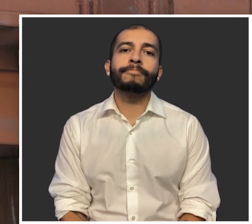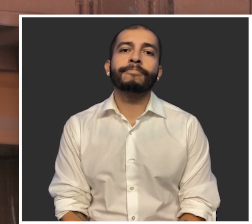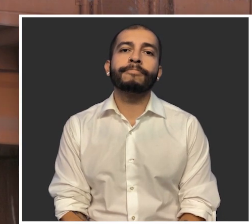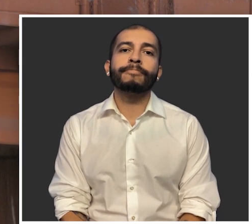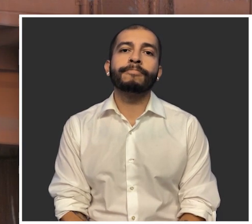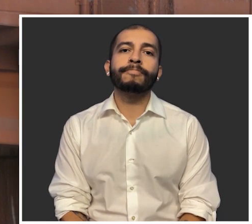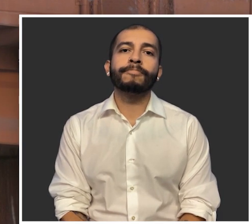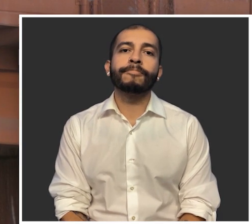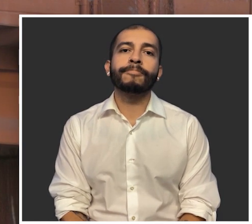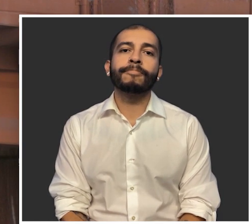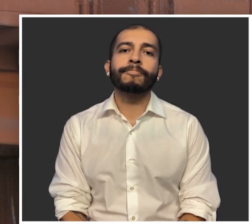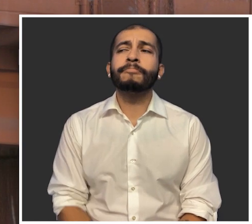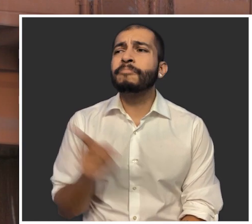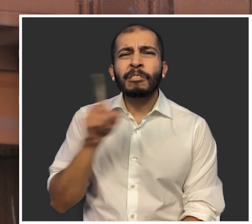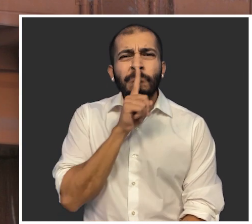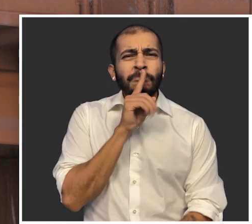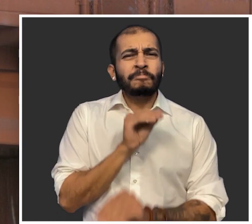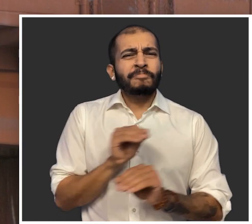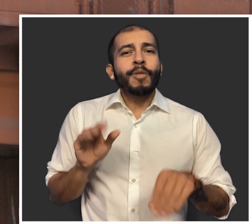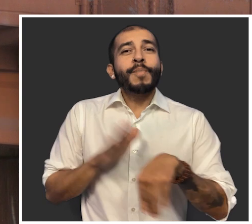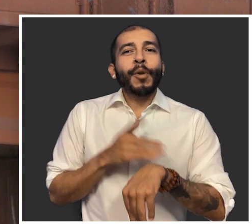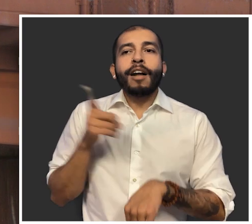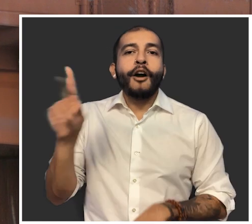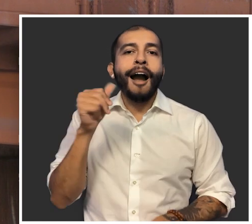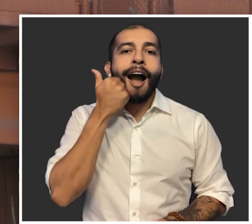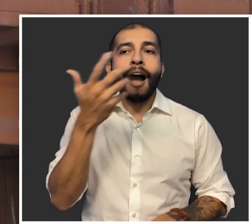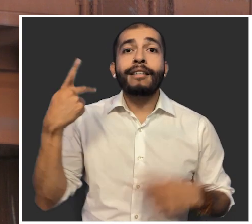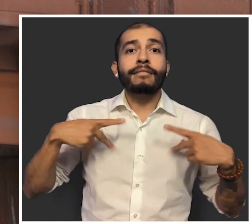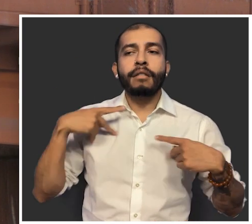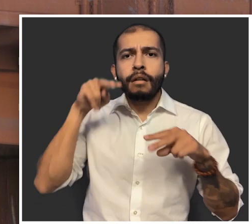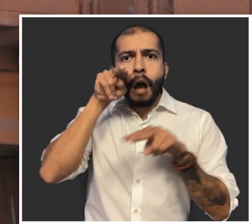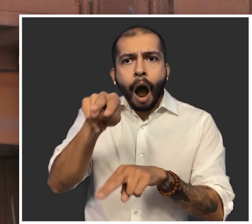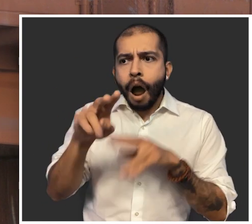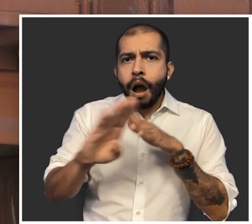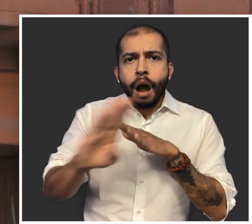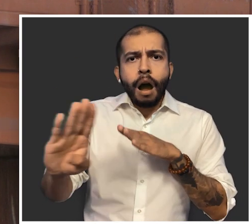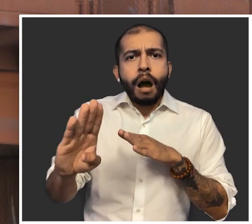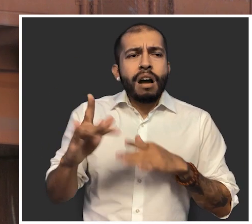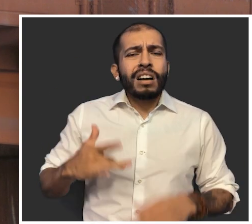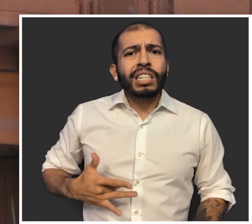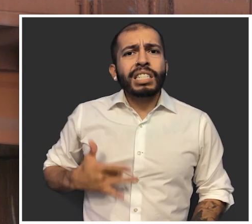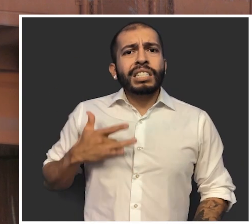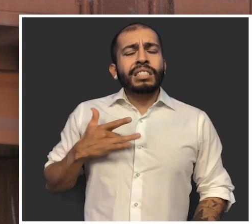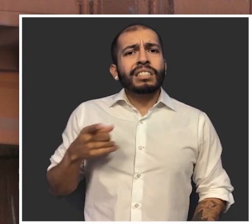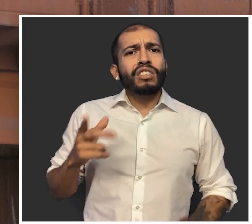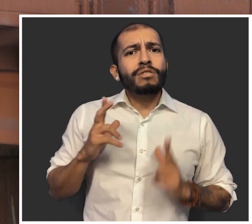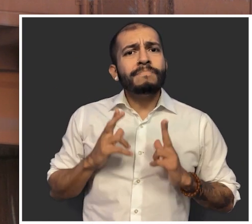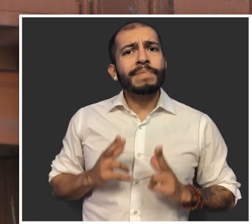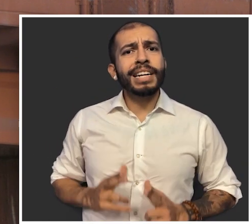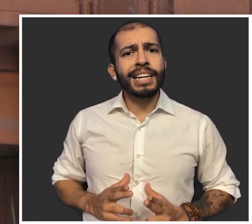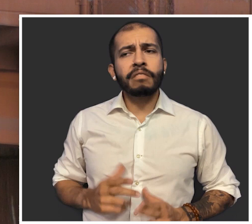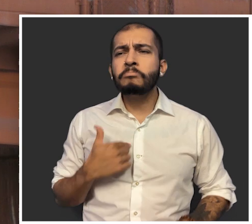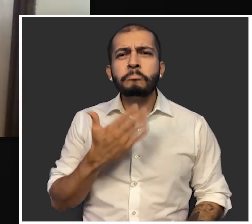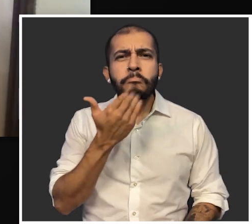multitud de personas cruzando un puente vallado. Porque eso sería una forma de ver a los migrantes bajo una luz